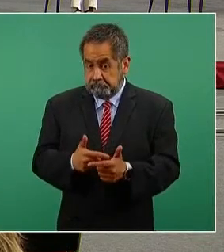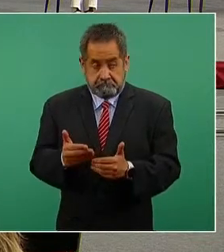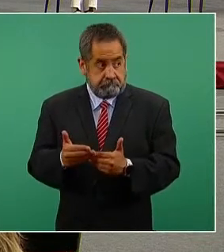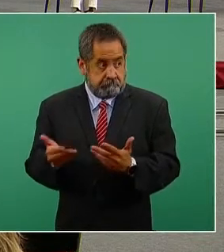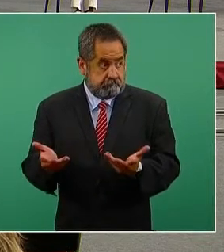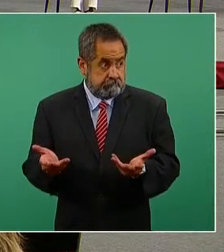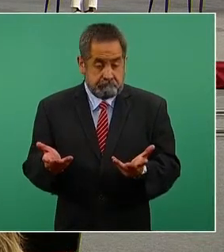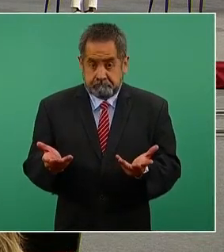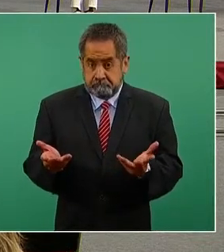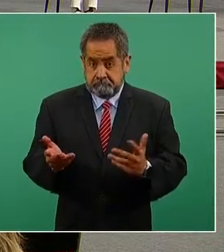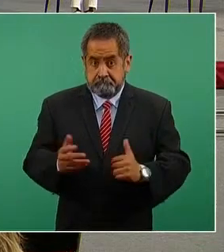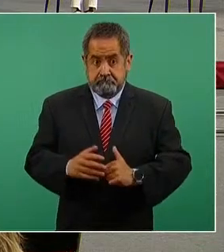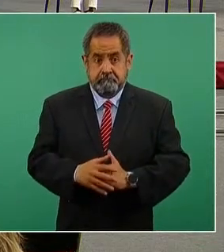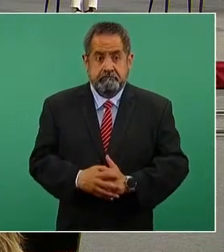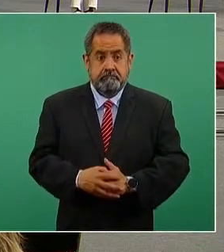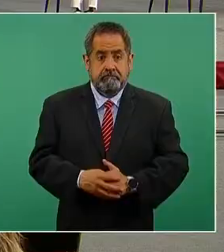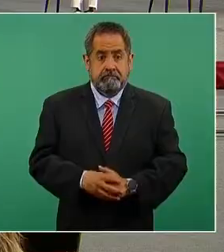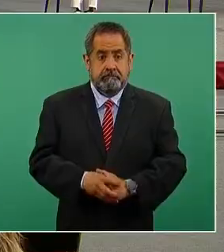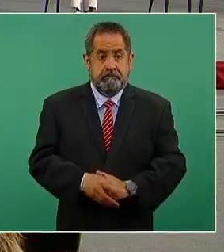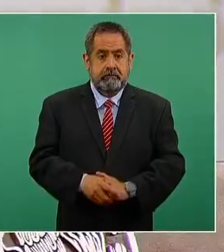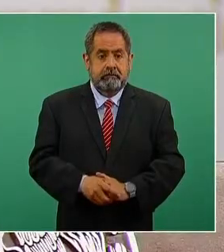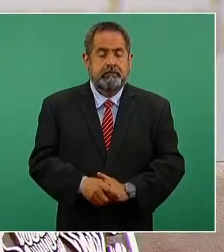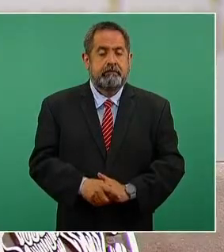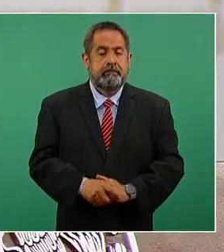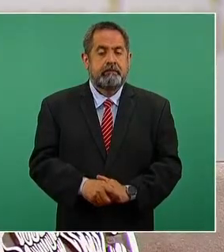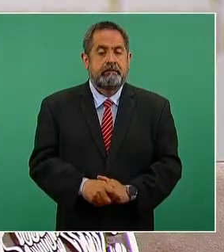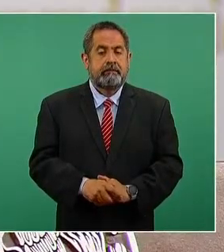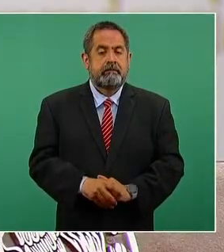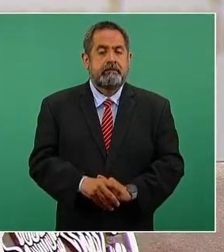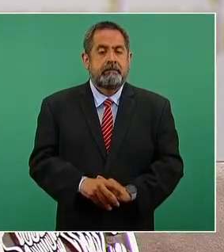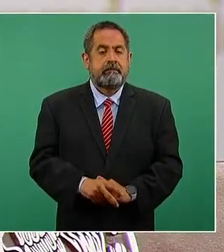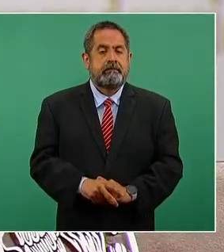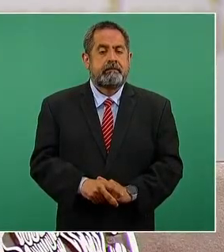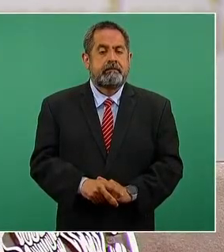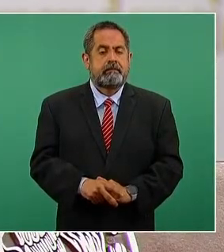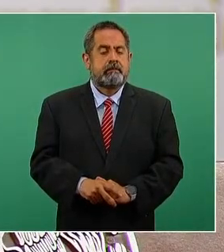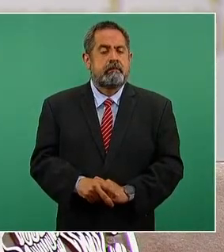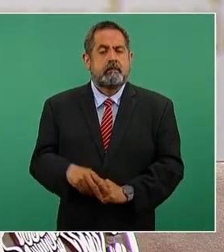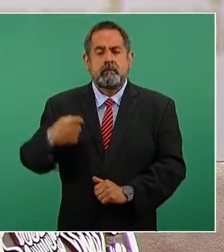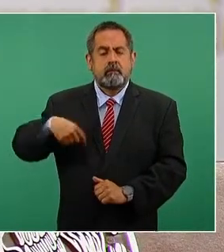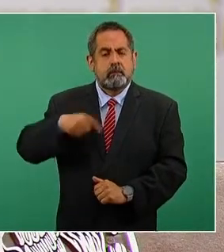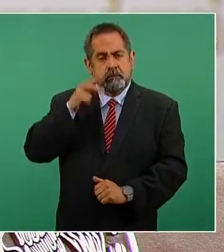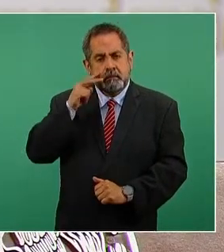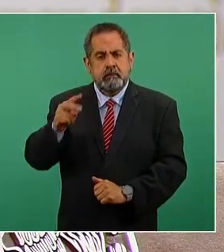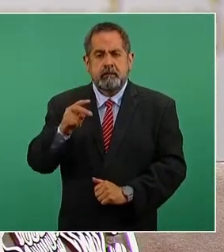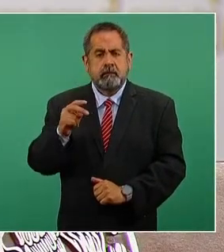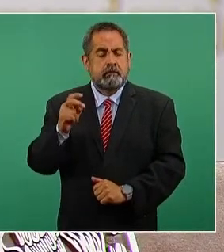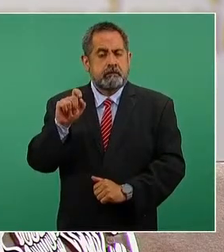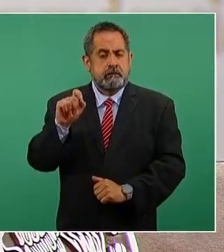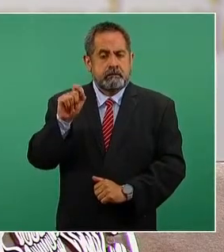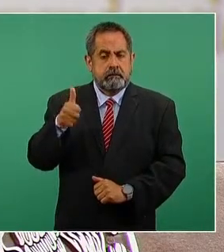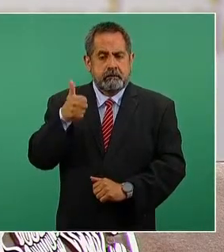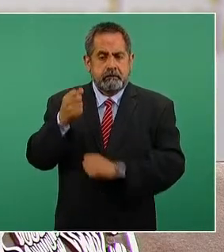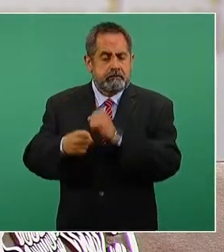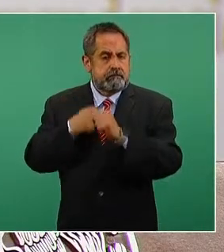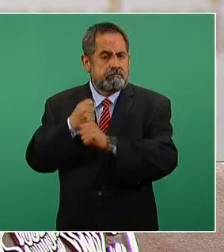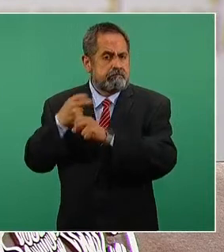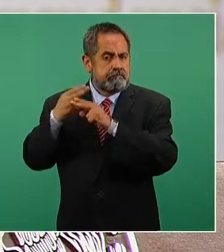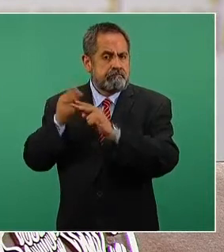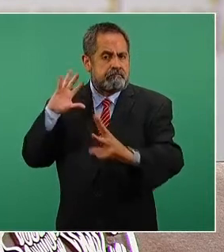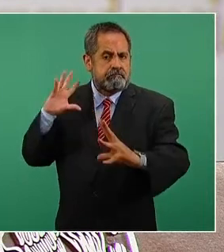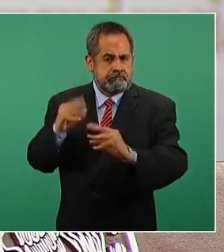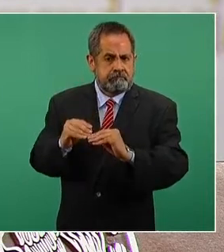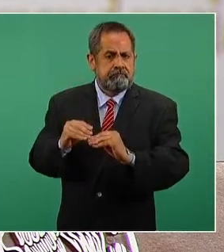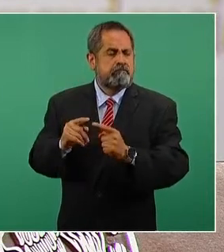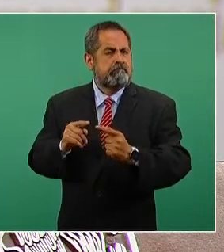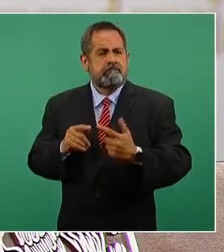And we have seen that after the 26 years, hemos visto que después de 26 años, there has been